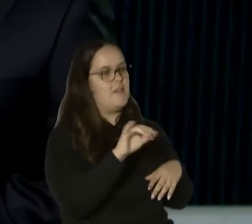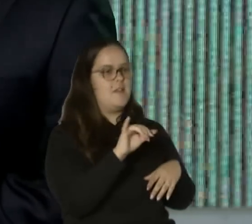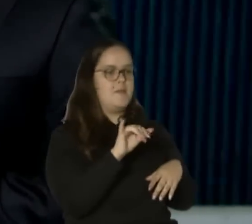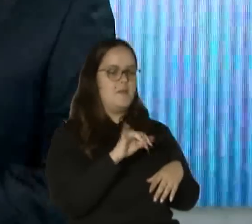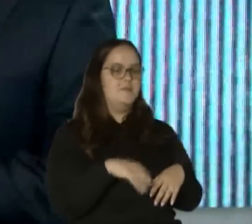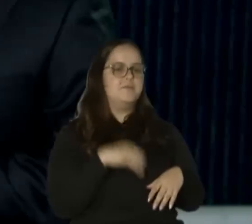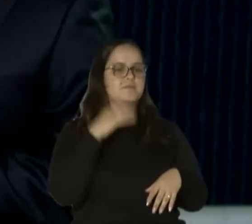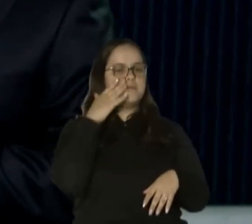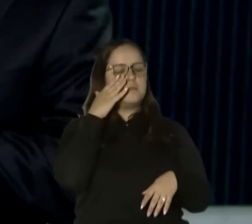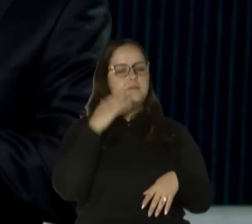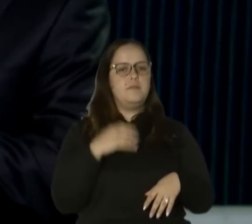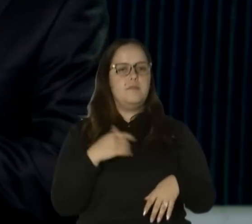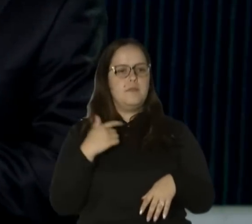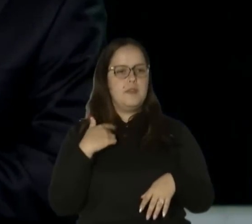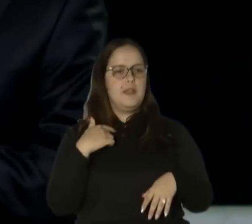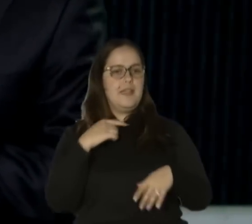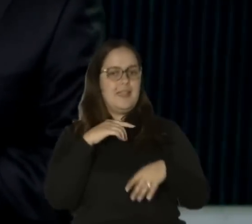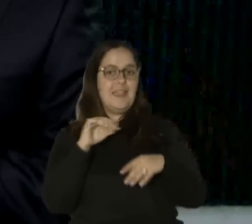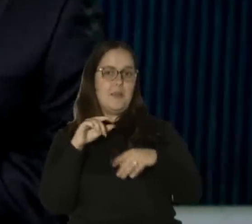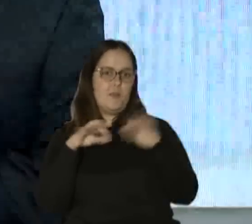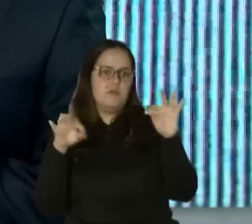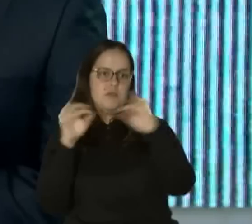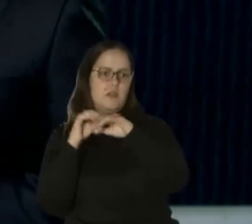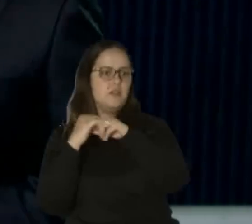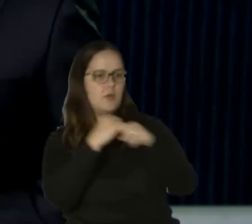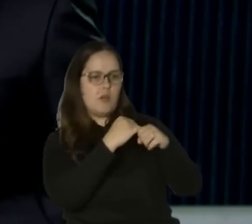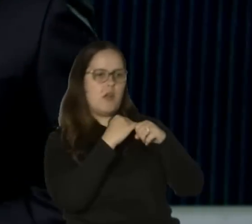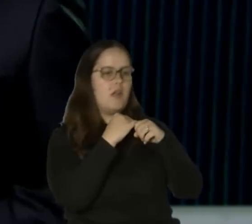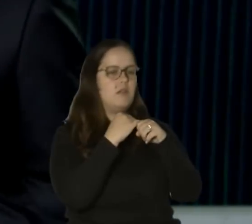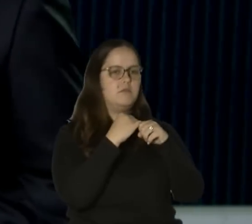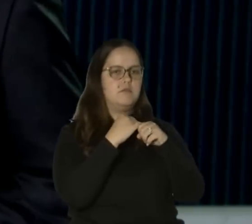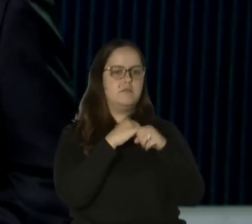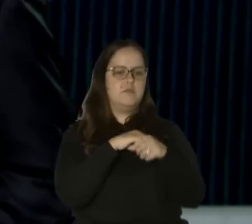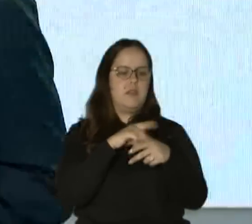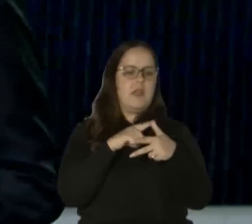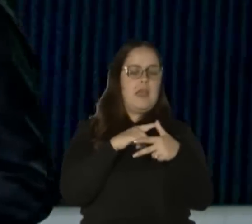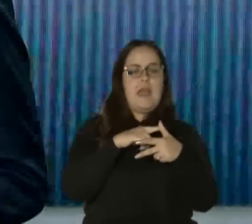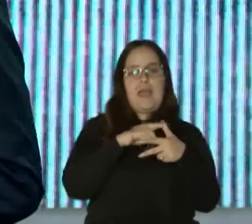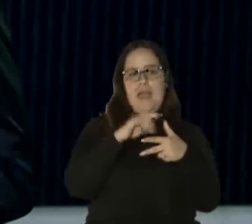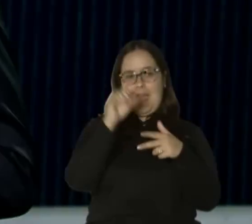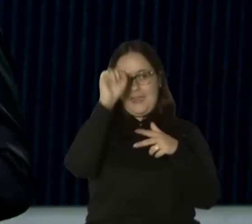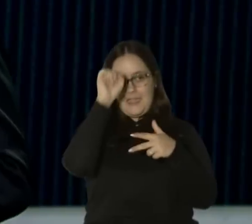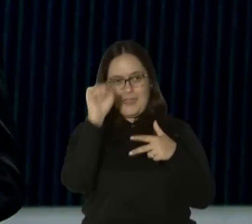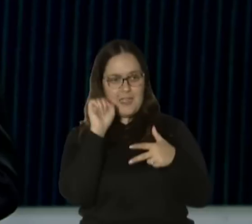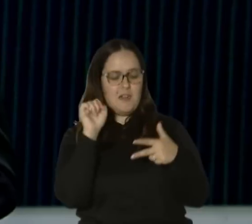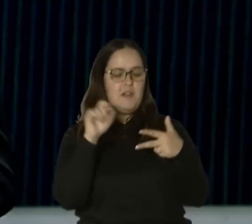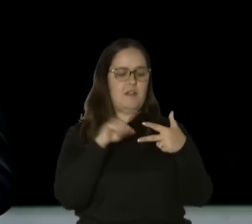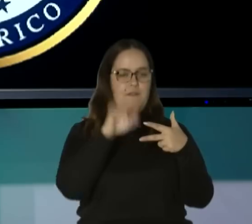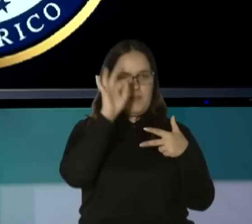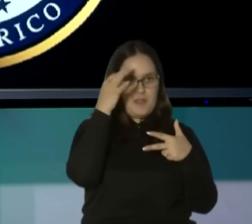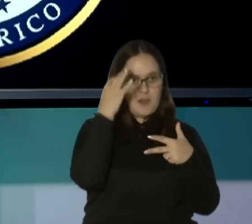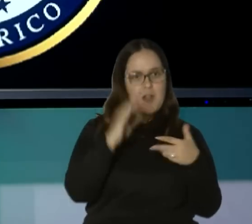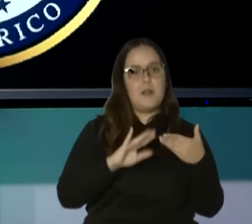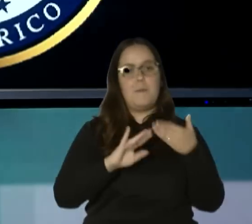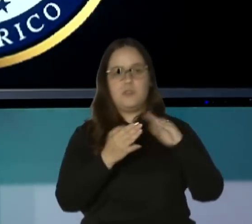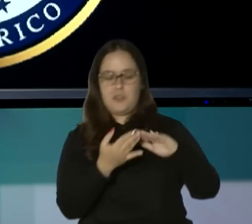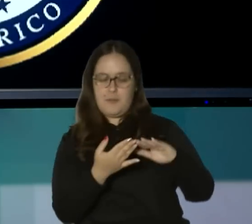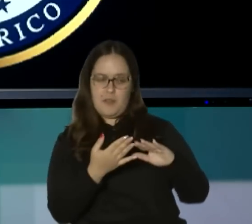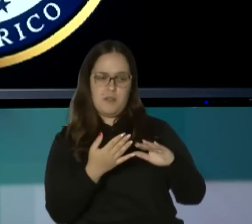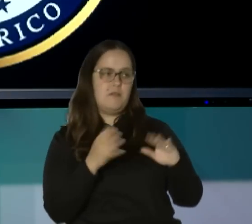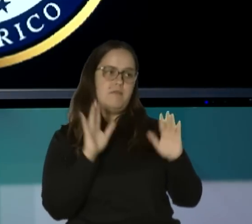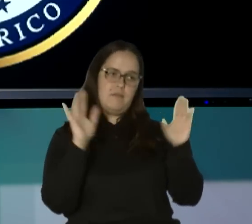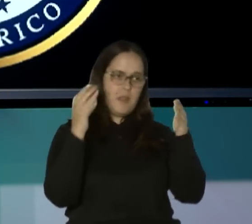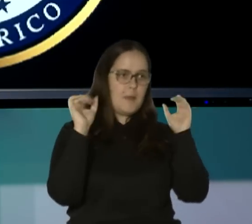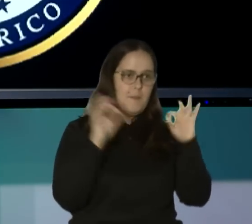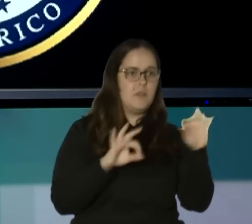trata. Cómo nosotros coordinamos con la Agencia del Orden Municipal, Estatal y Federal para lograr la seguridad para Puerto Rico. Y lo bueno somos más y el pueblo